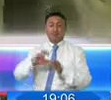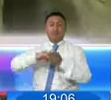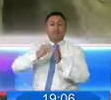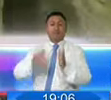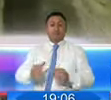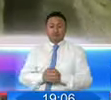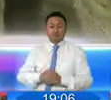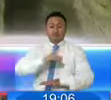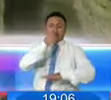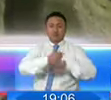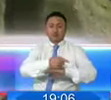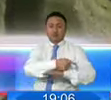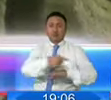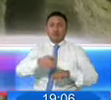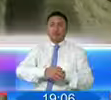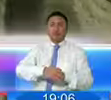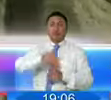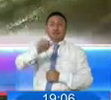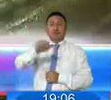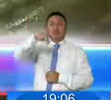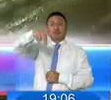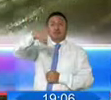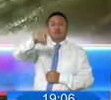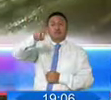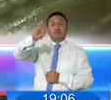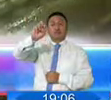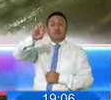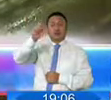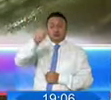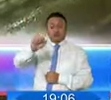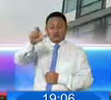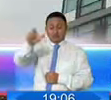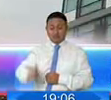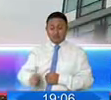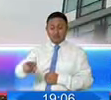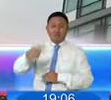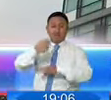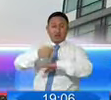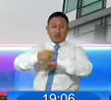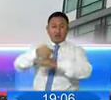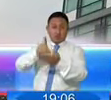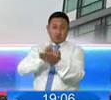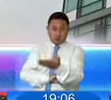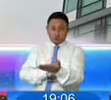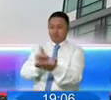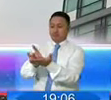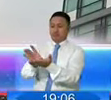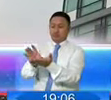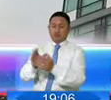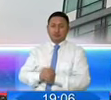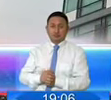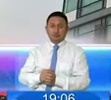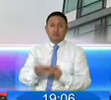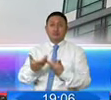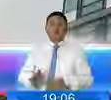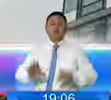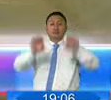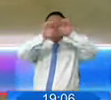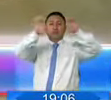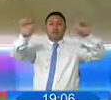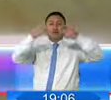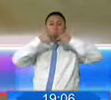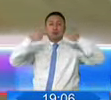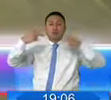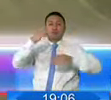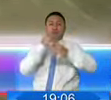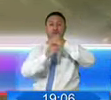la destitución de Mauricio Anderson, gerente del proyecto. En respuesta a este informe, la empresa pública metropolitana Metro